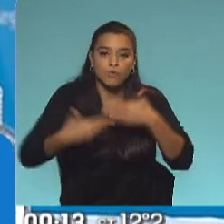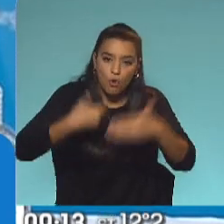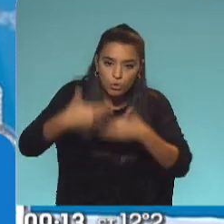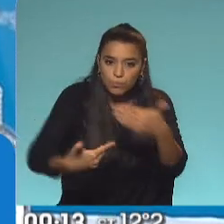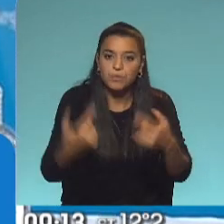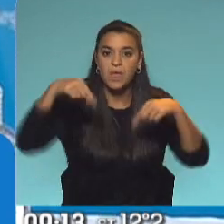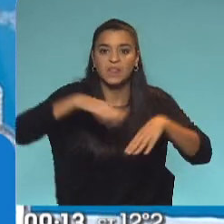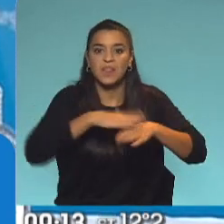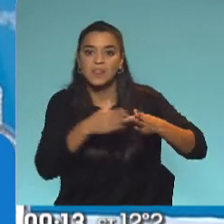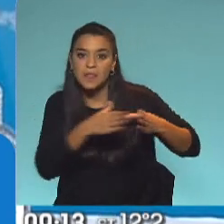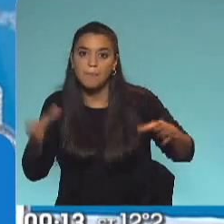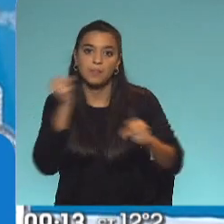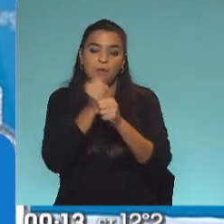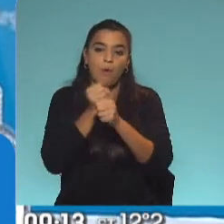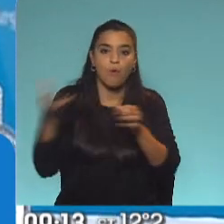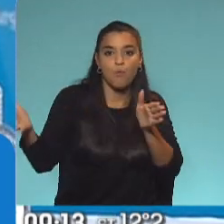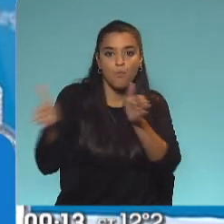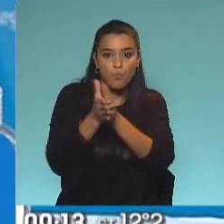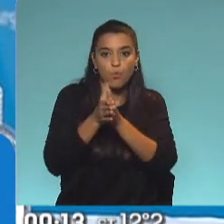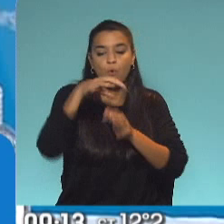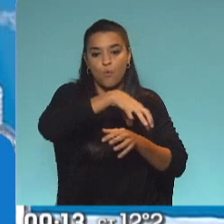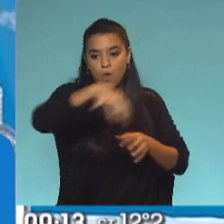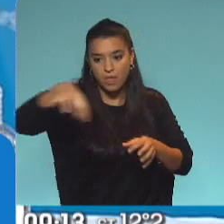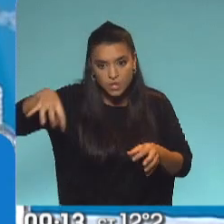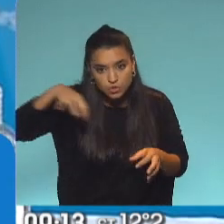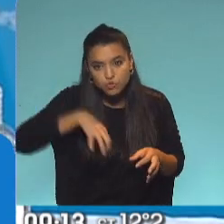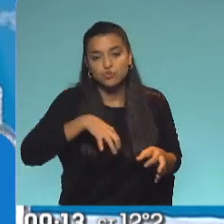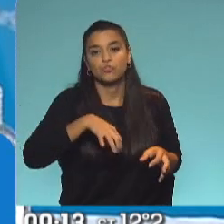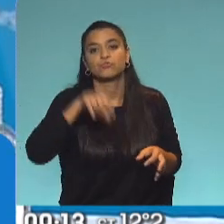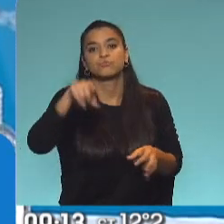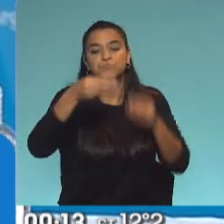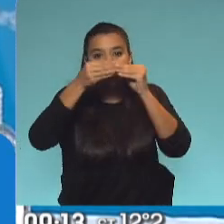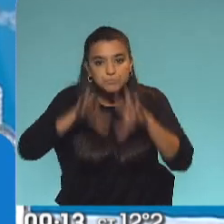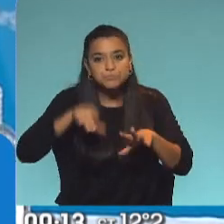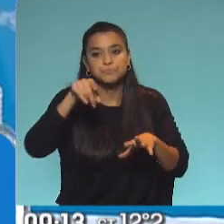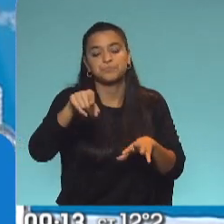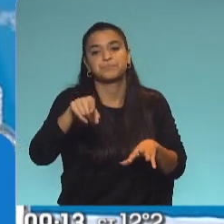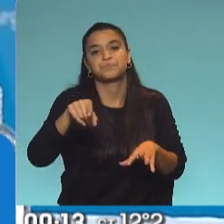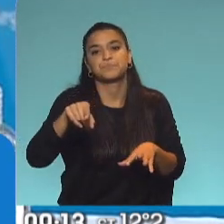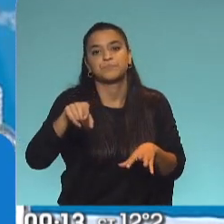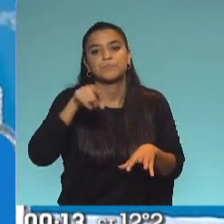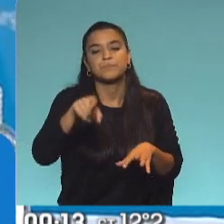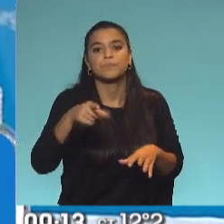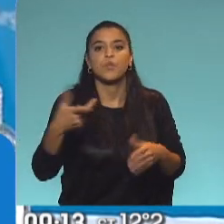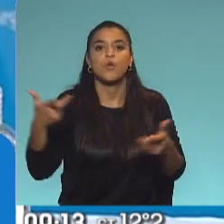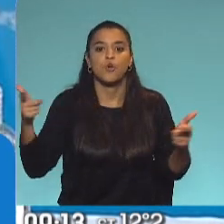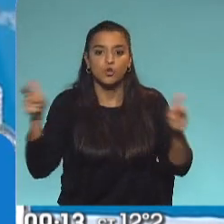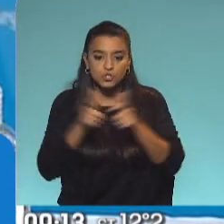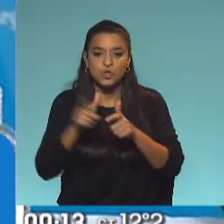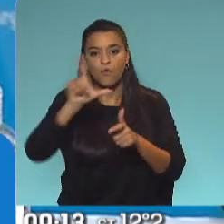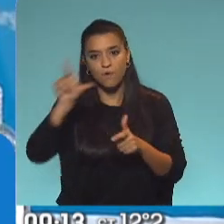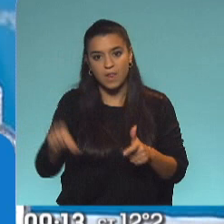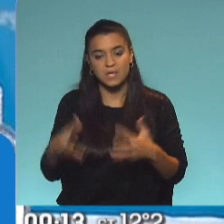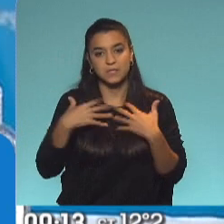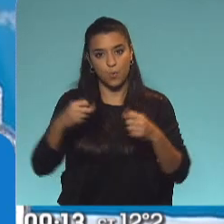en esta etapa y el trabajo conjunto con las jurisdicciones en el inicio en el marco del consejo federal de salud del